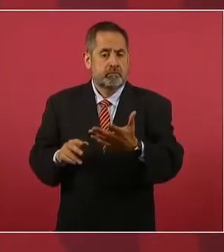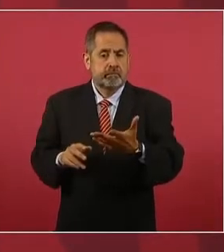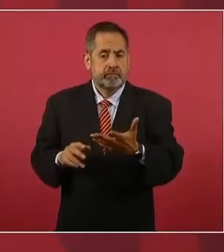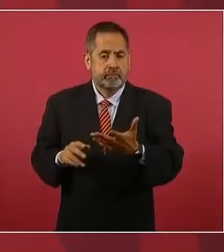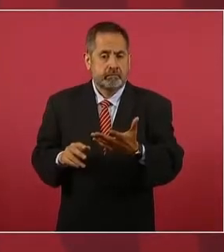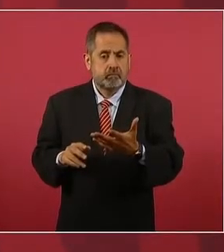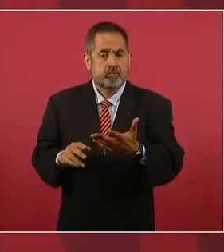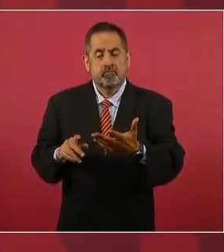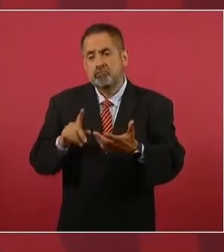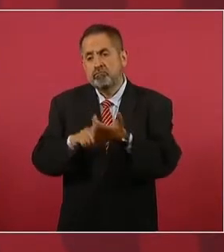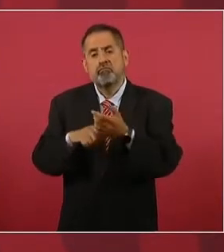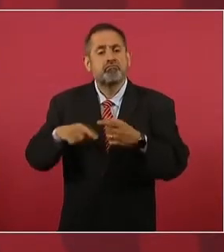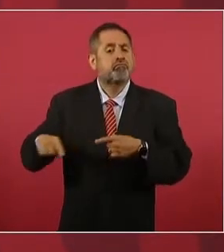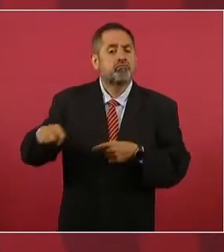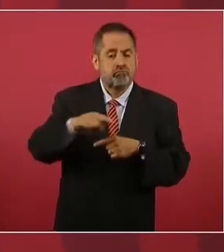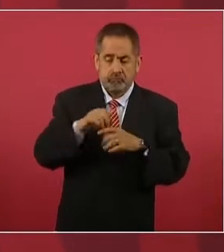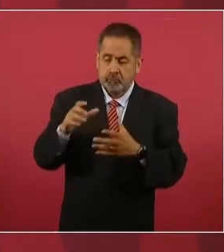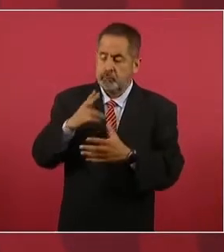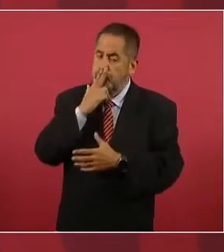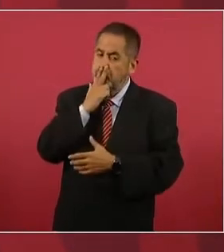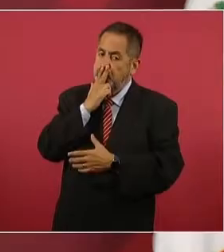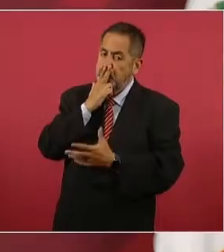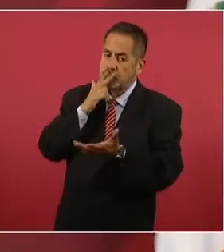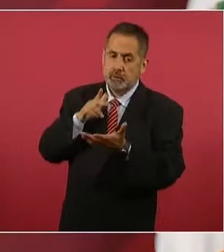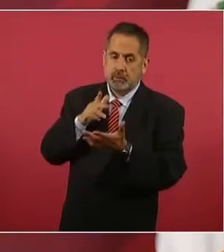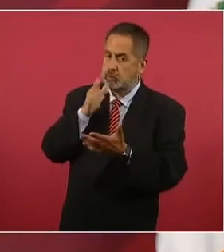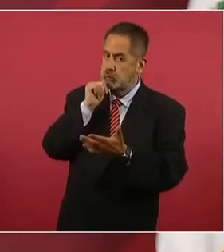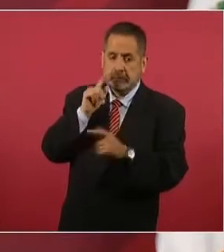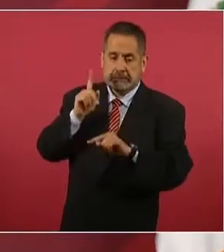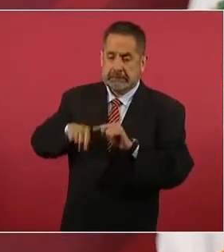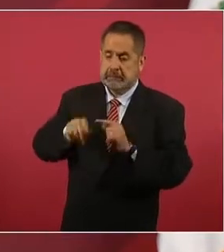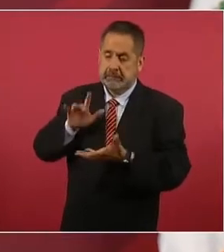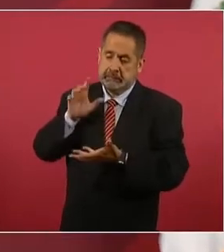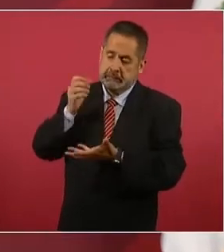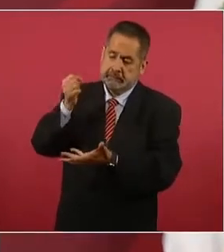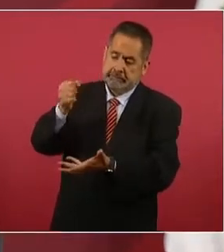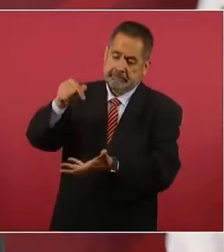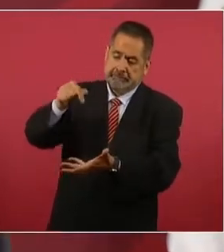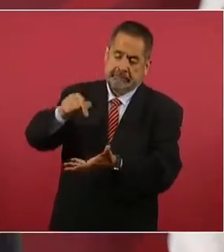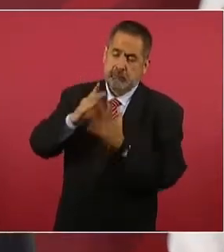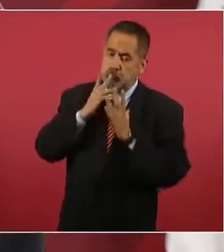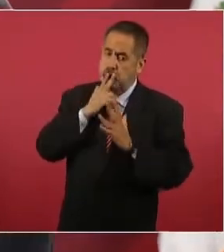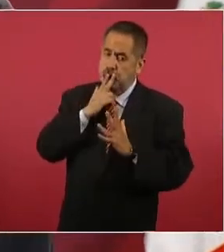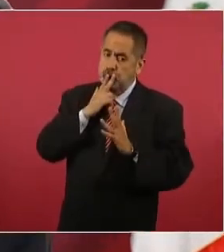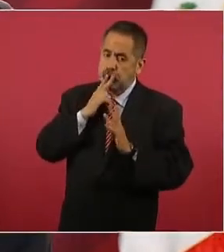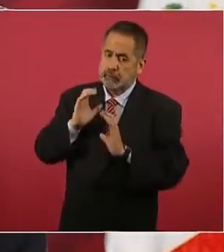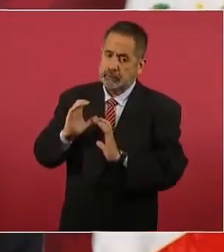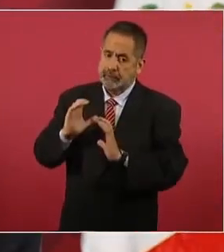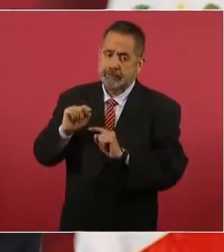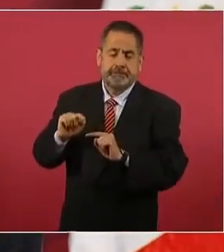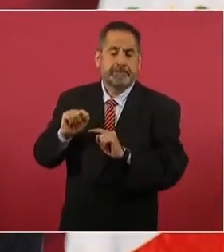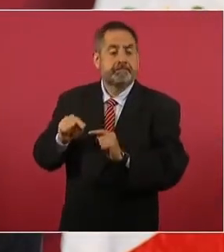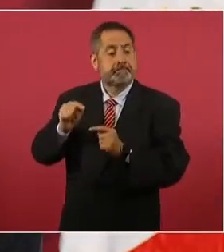Y el presupuesto es sagrado, porque es dinero para el pueblo y es